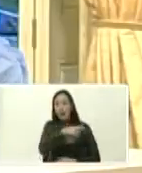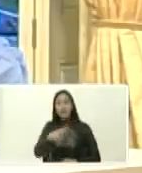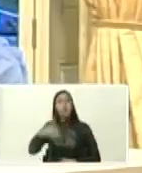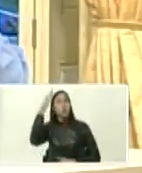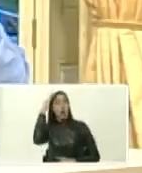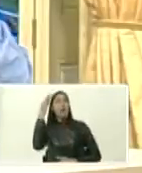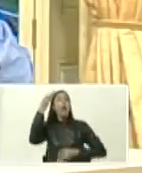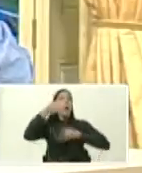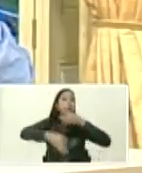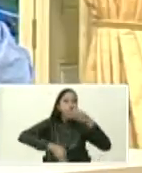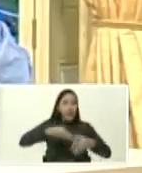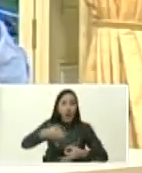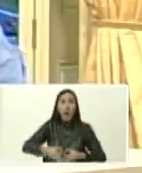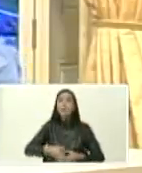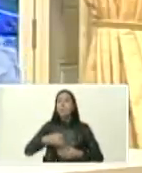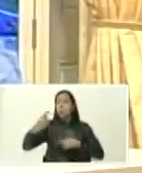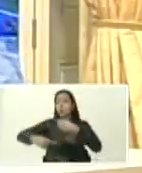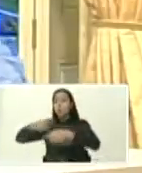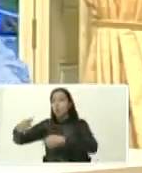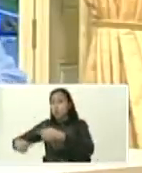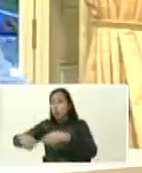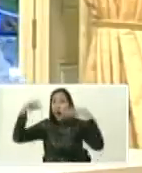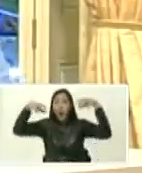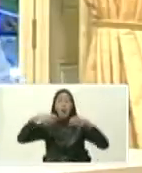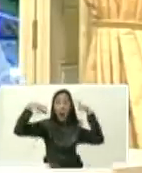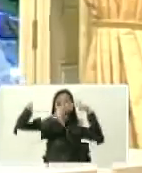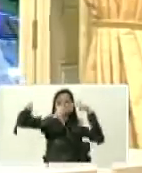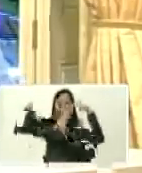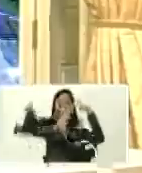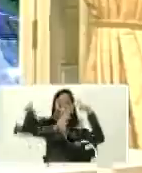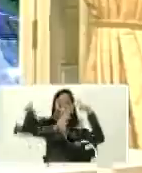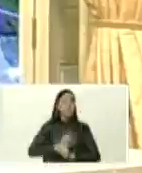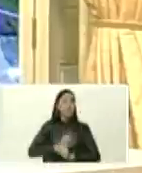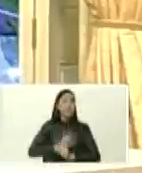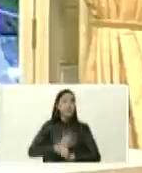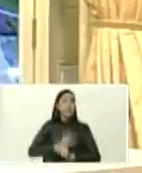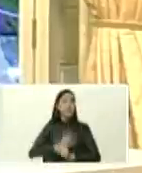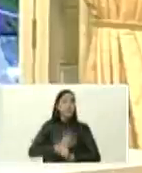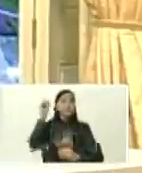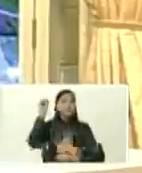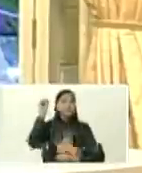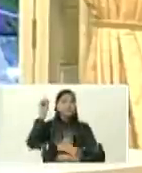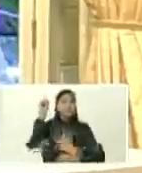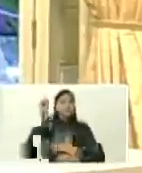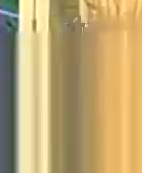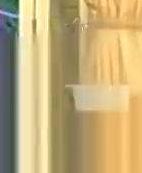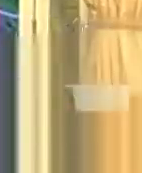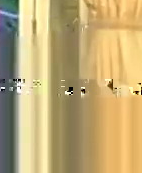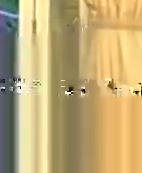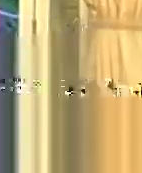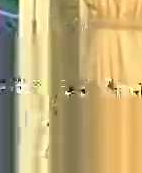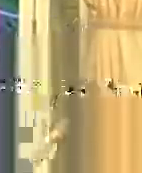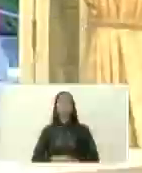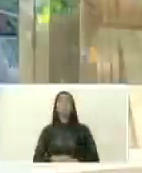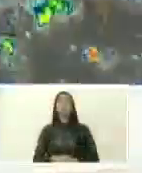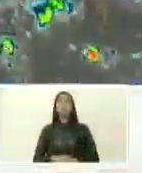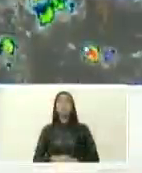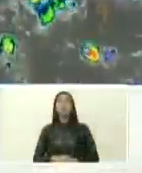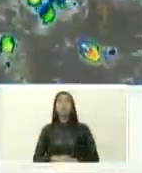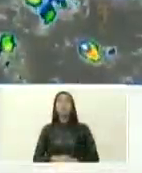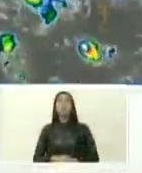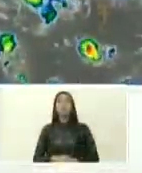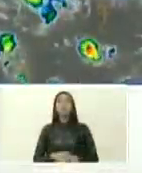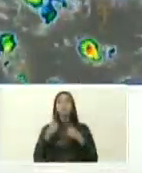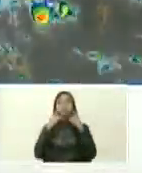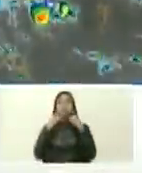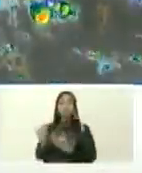porque va a llover fuerte en lo que resta de día y mañana. ¿Verdad? Yo tengo aquí que marque exacto